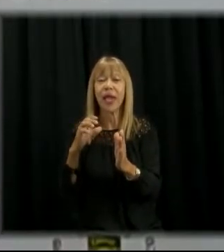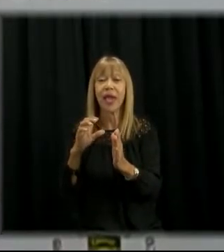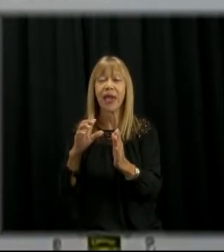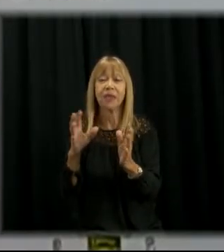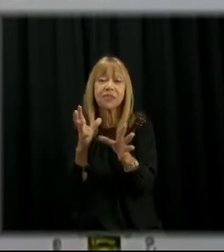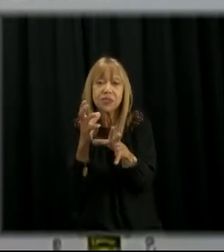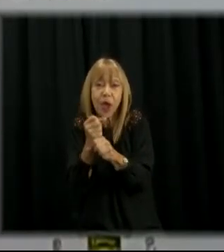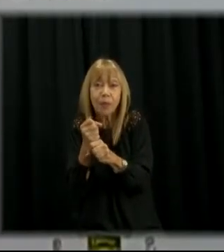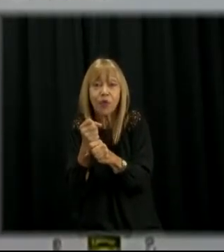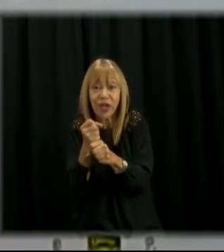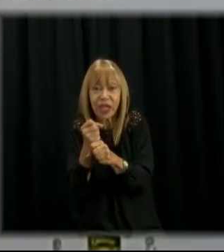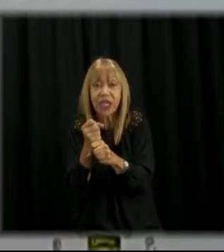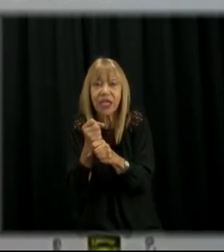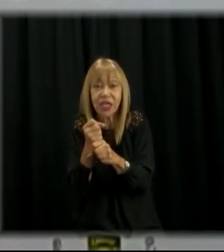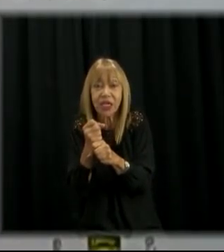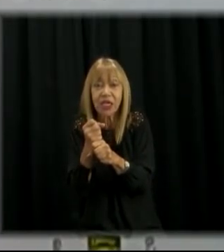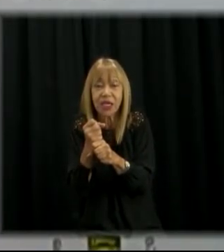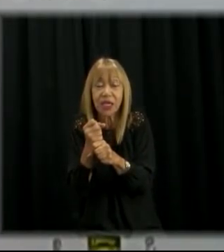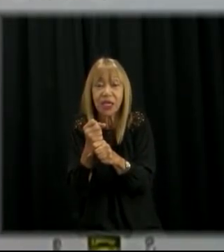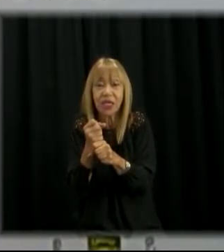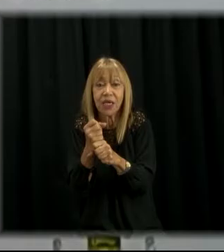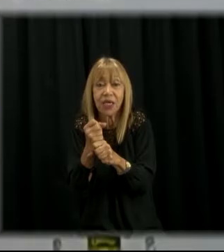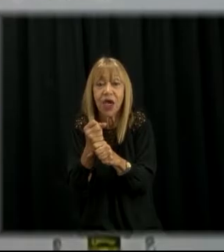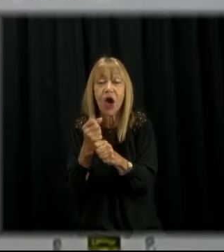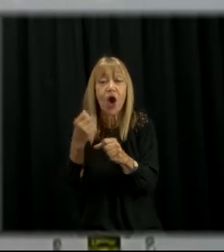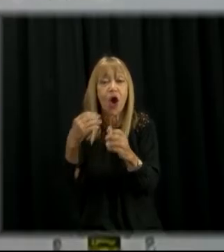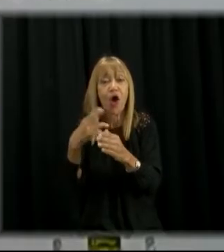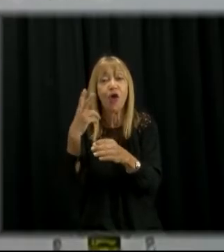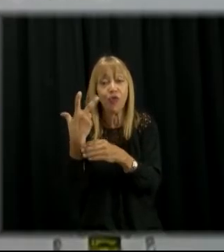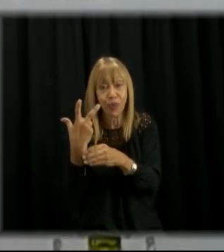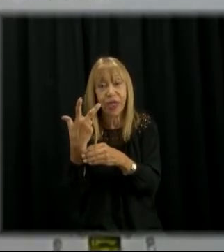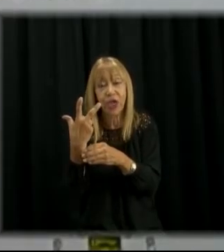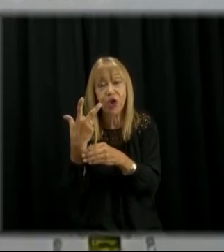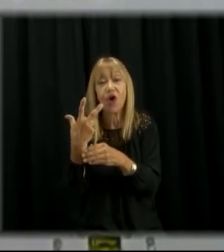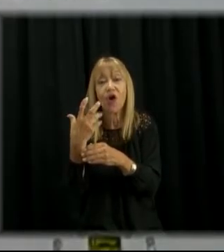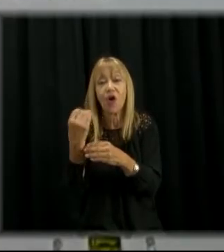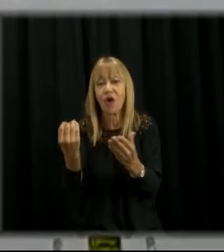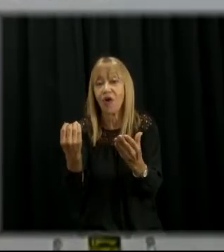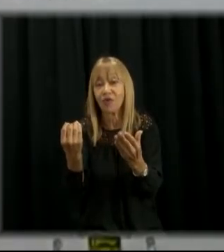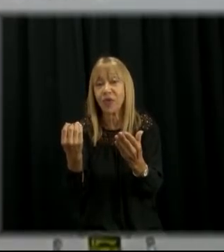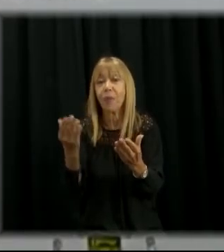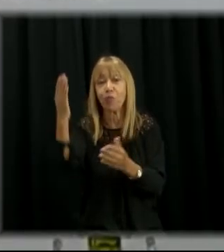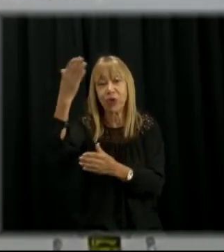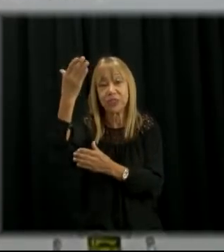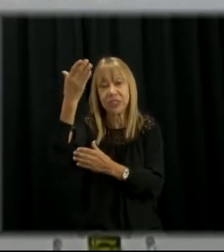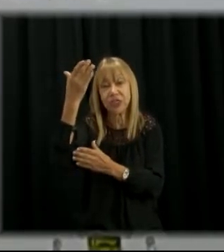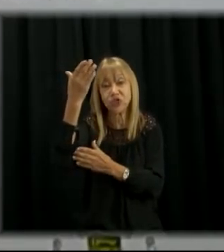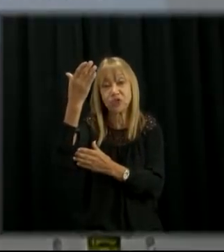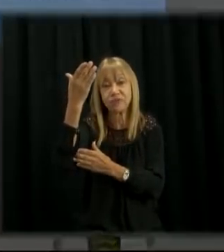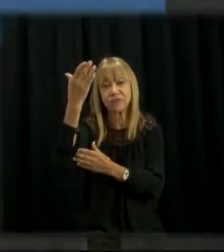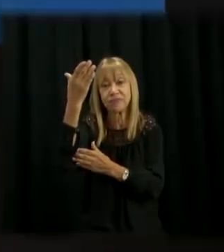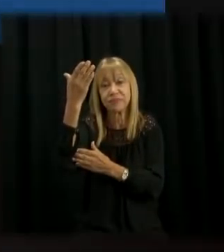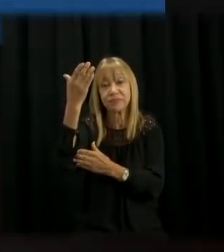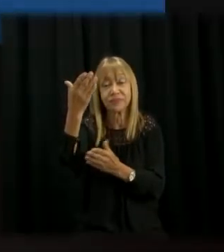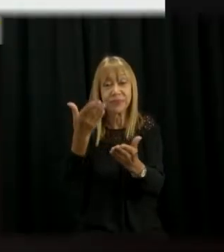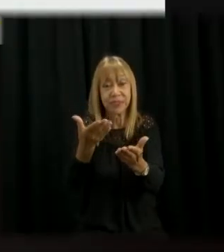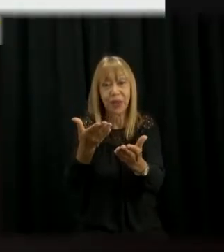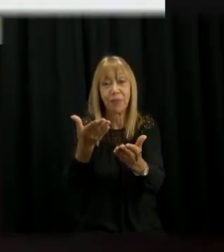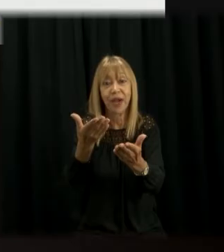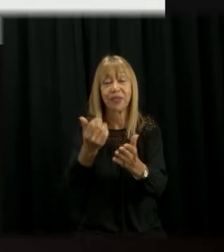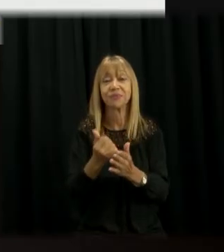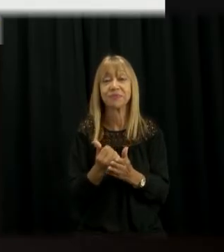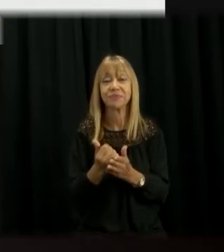al resumen ejecutivo en la diapositiva 3. de la diapositiva 4, no, la